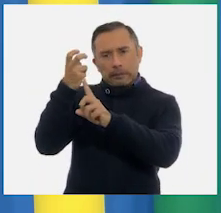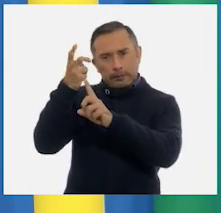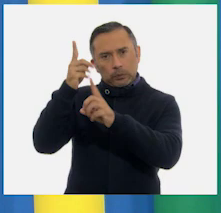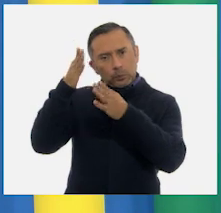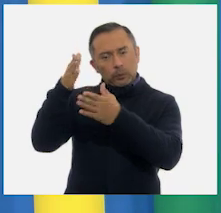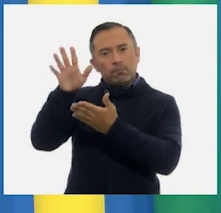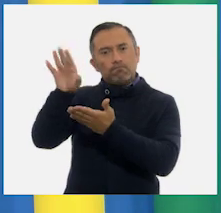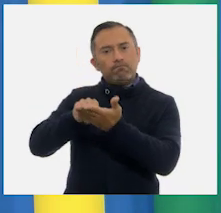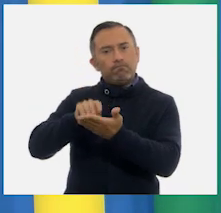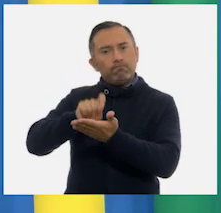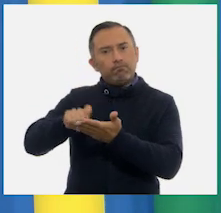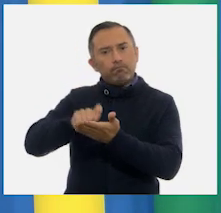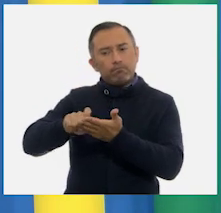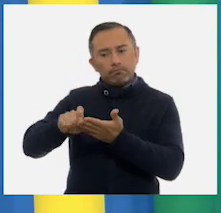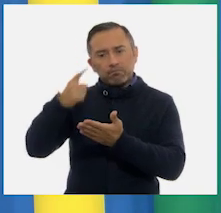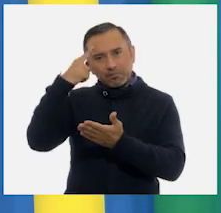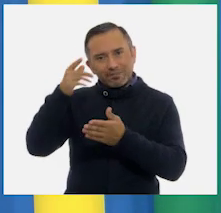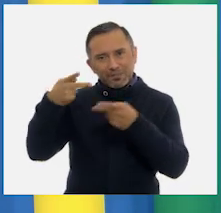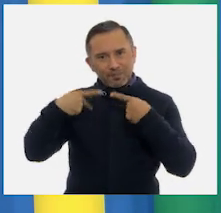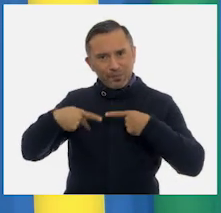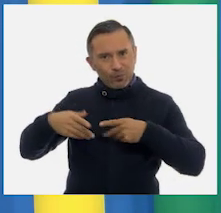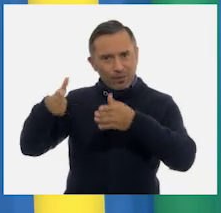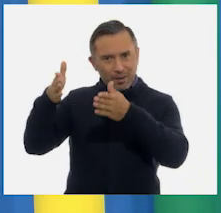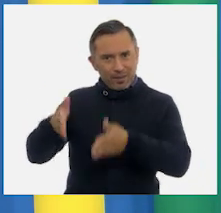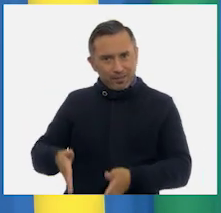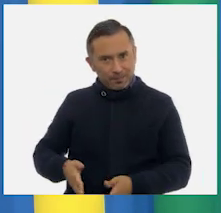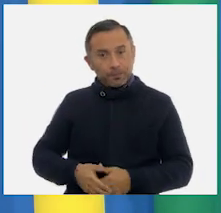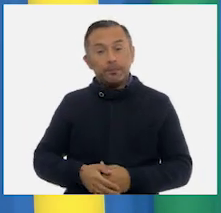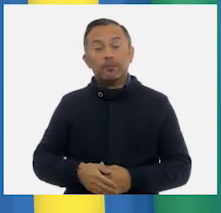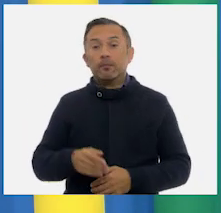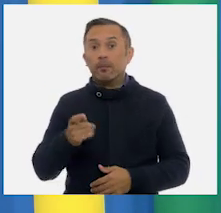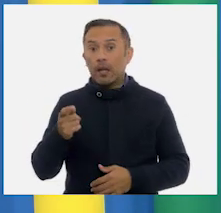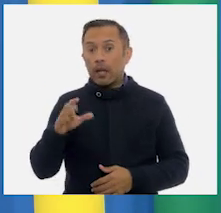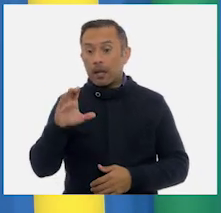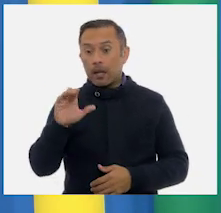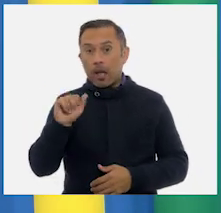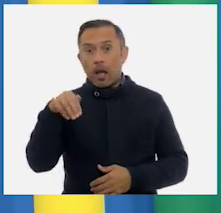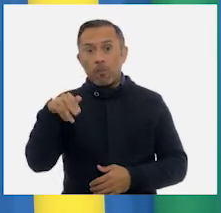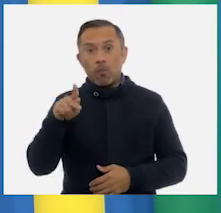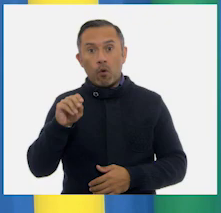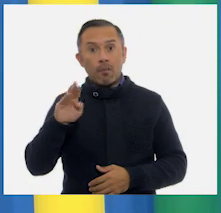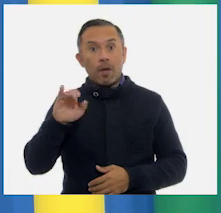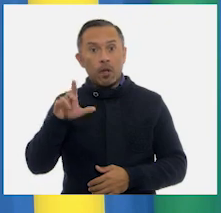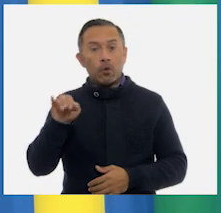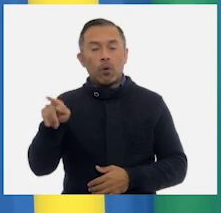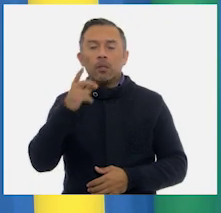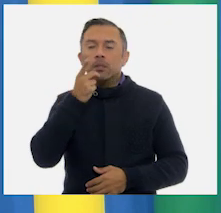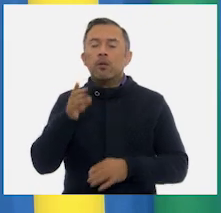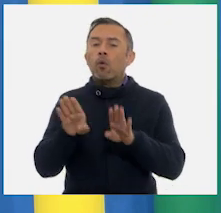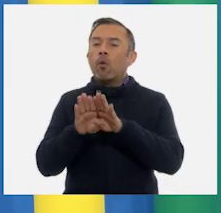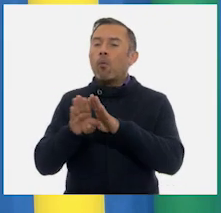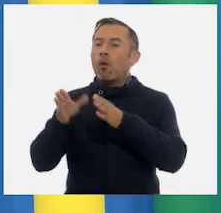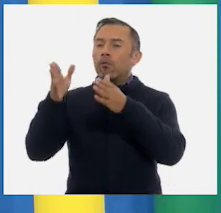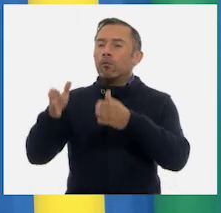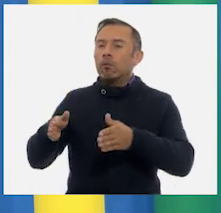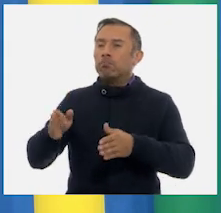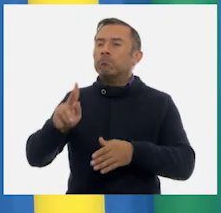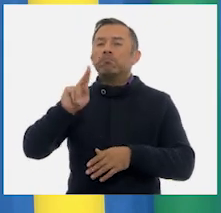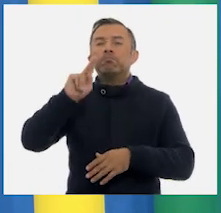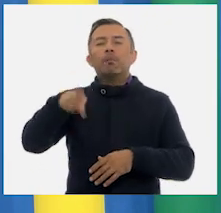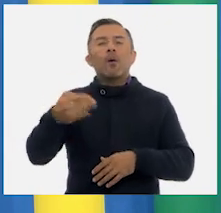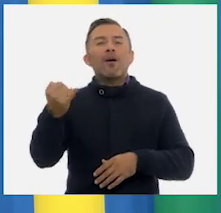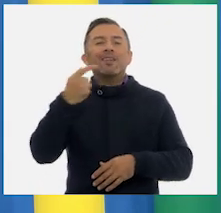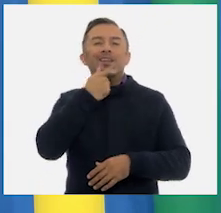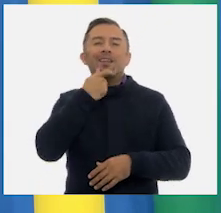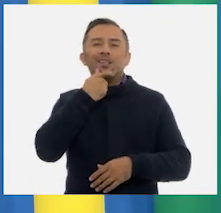y concebir al personaje histórico. Y en ese sentido recuerdo que Campobello lo representa precisamente como una especie de Robin Hood